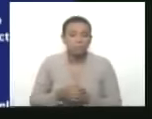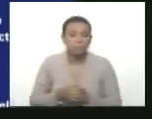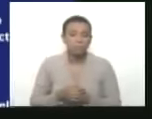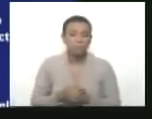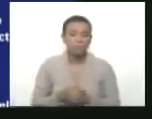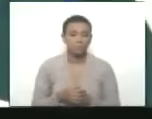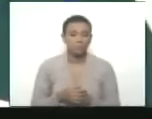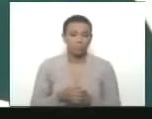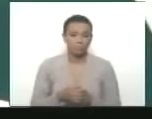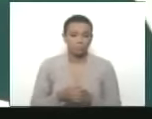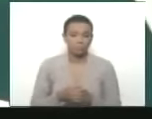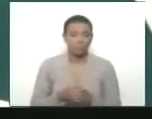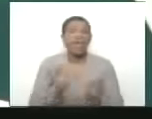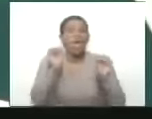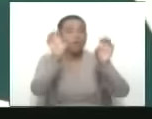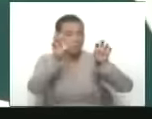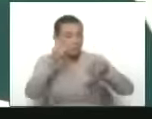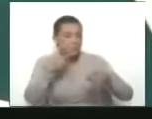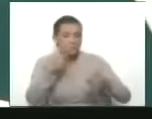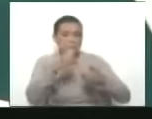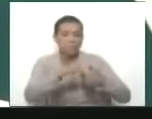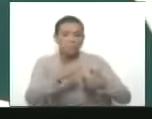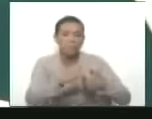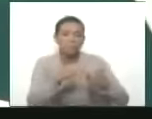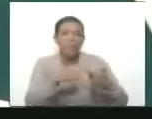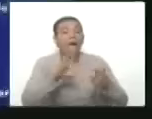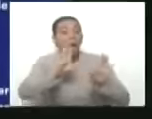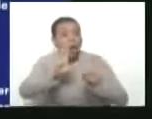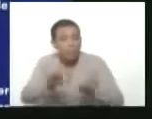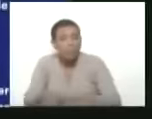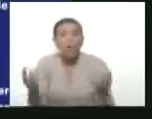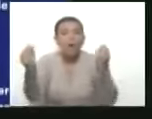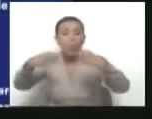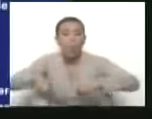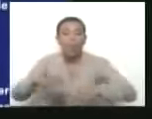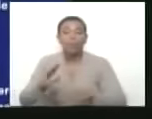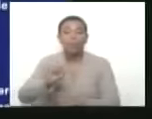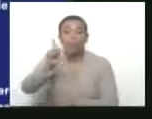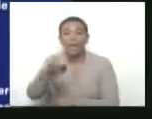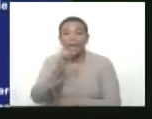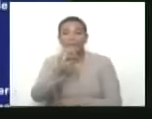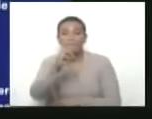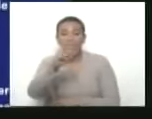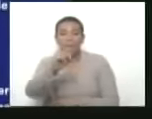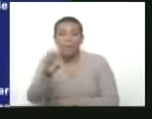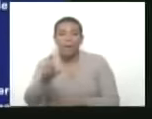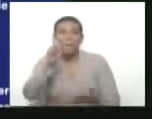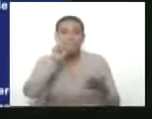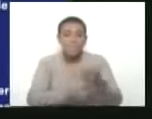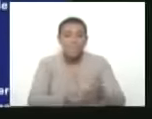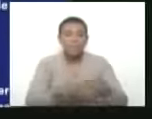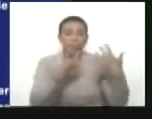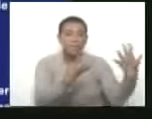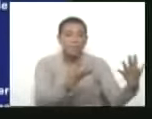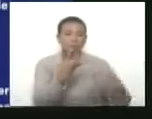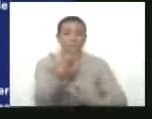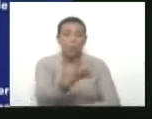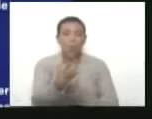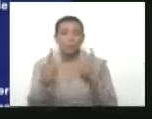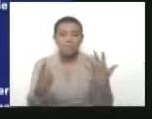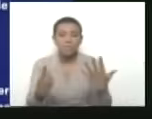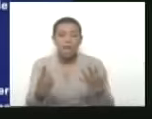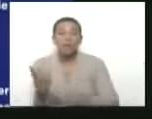sí segunda la pregunta apoya usted el acuerdo de Ginebra de 1966 como el único instrumento